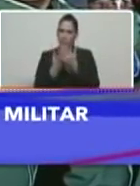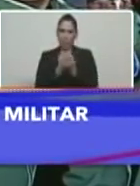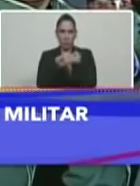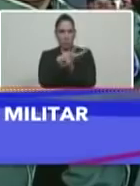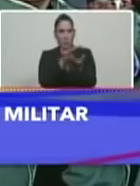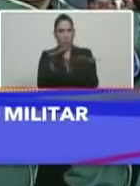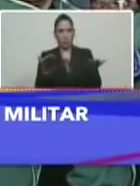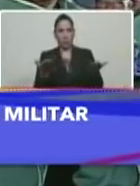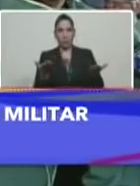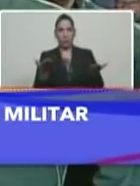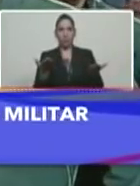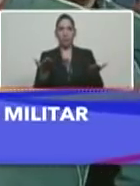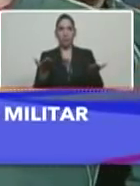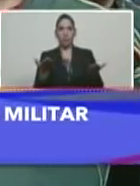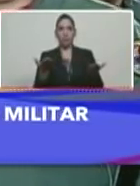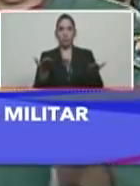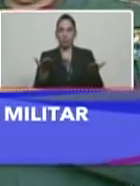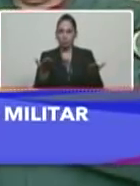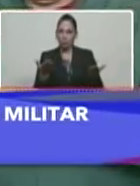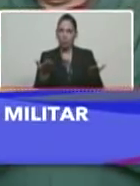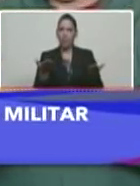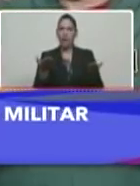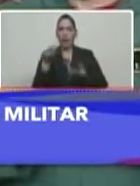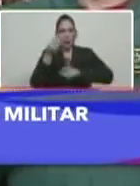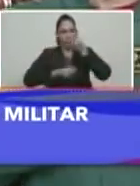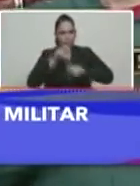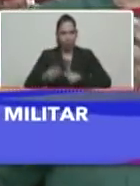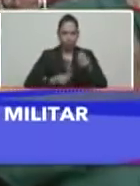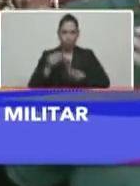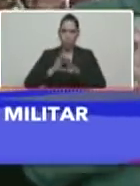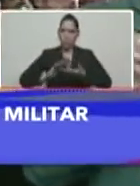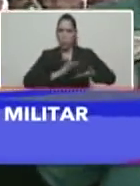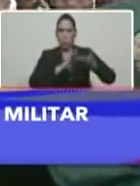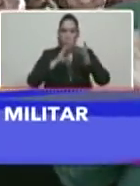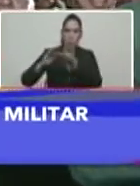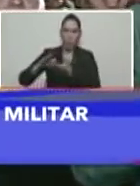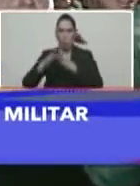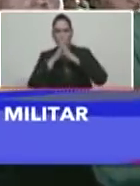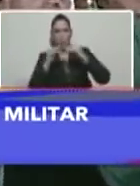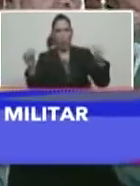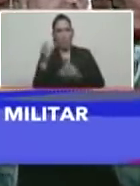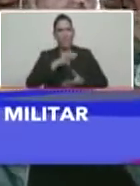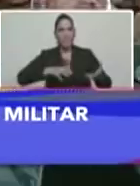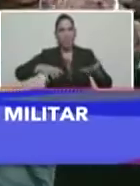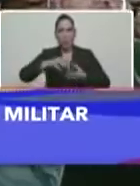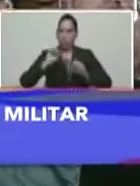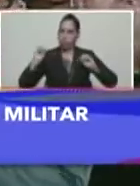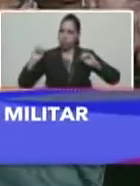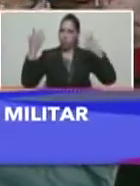a parir una solución a todos los problemas que tenemos, a lograrlo,